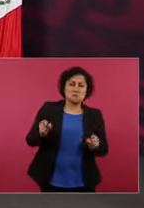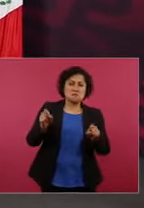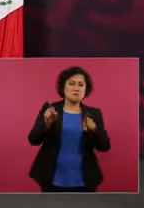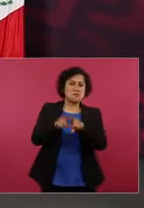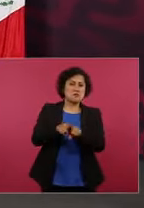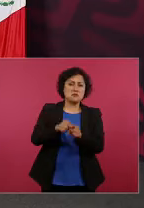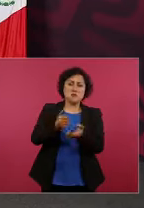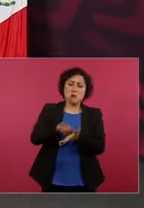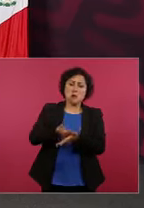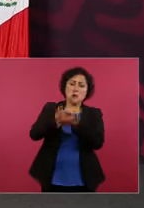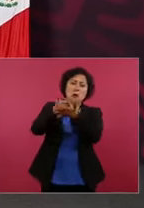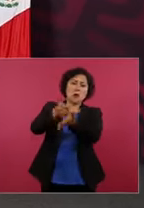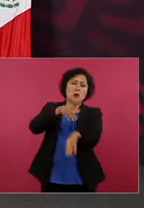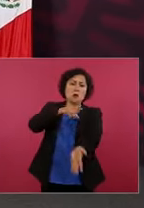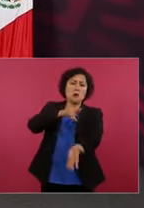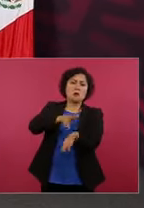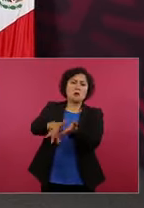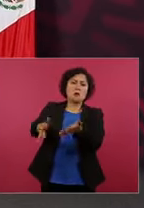campañas